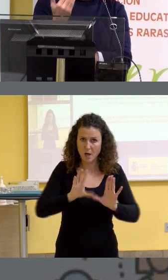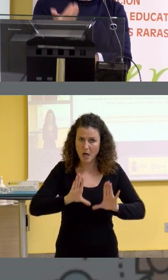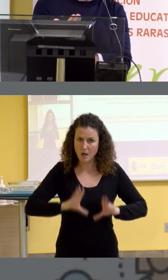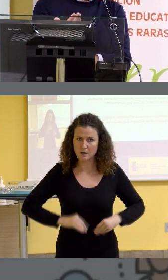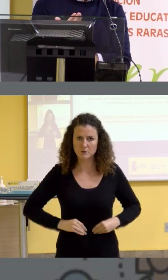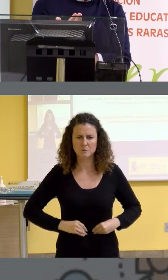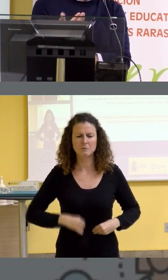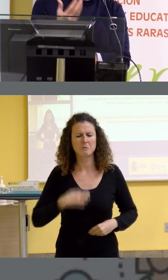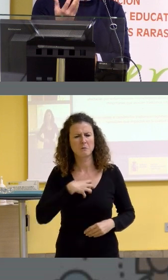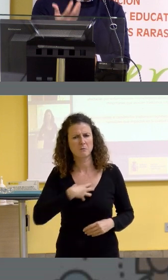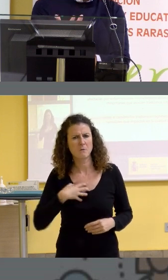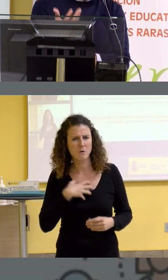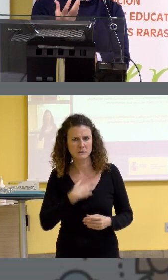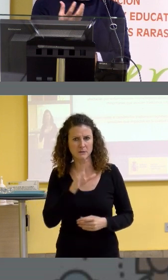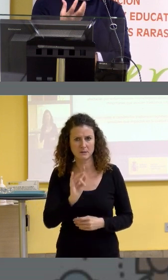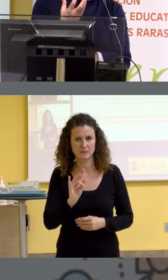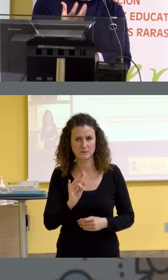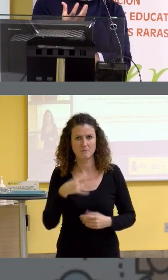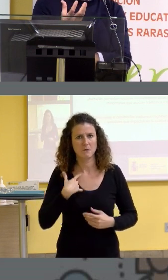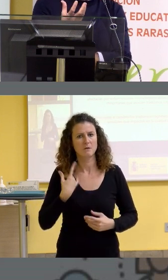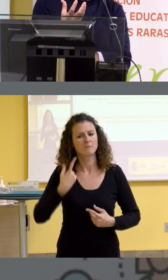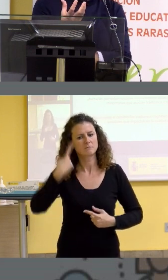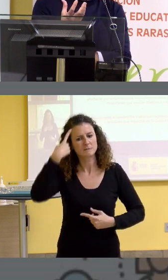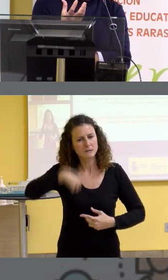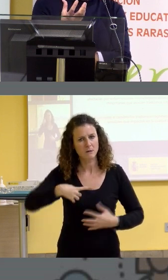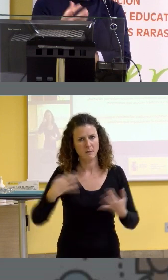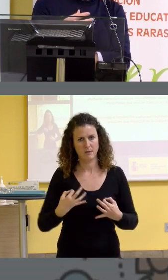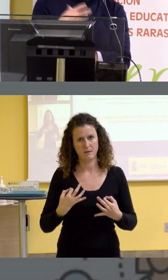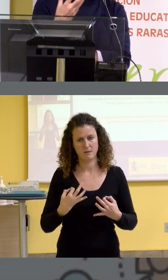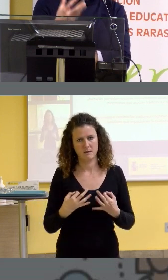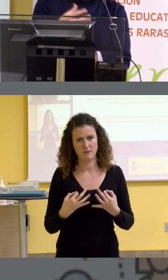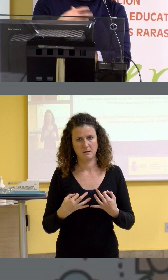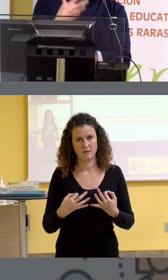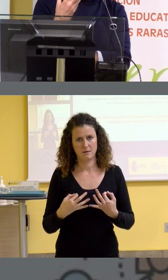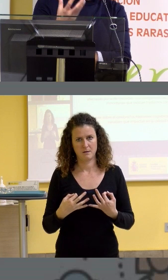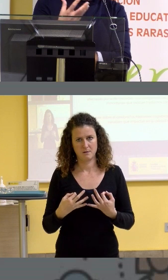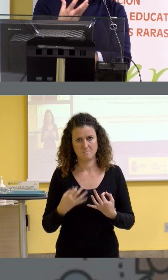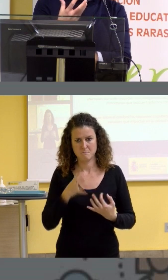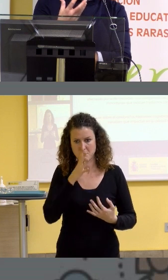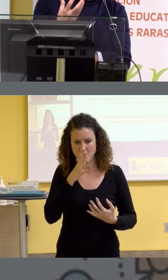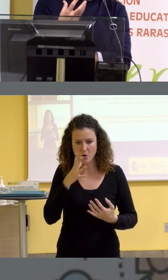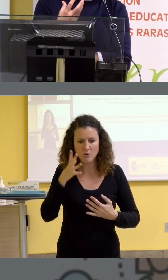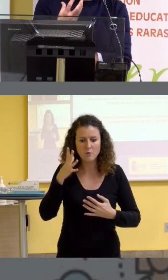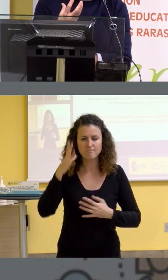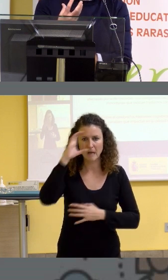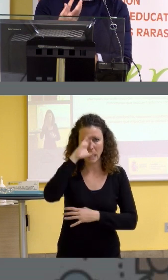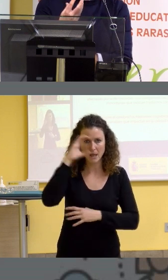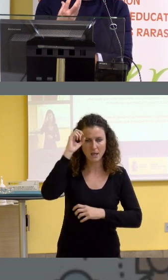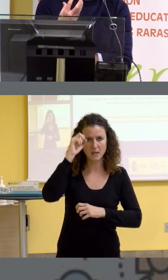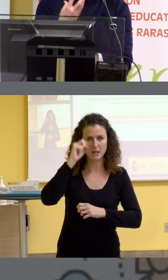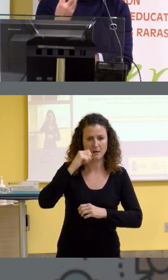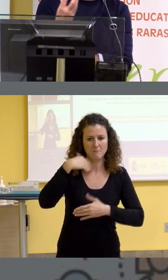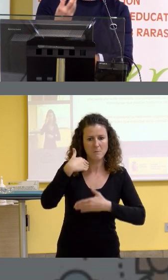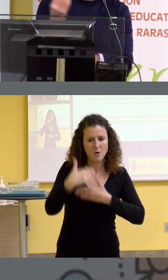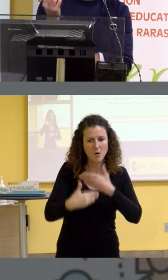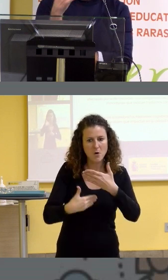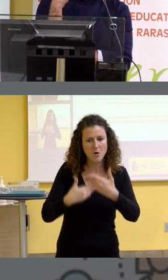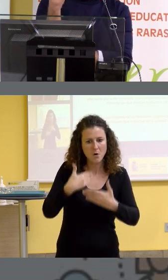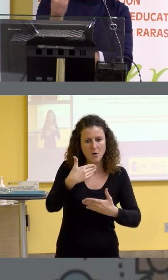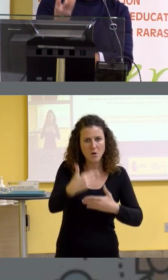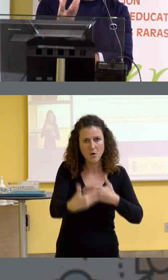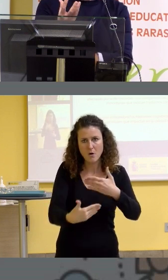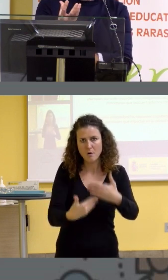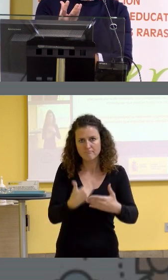cuesta asumir, pero que tenemos que reconocer, porque la progresión en ciencia no nace de tener